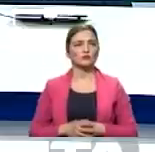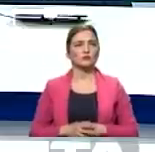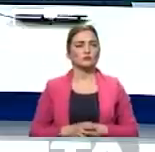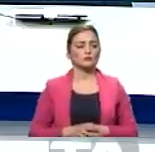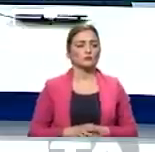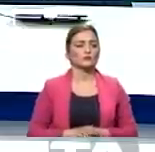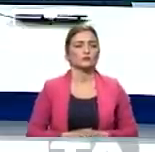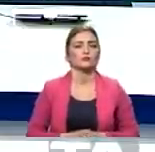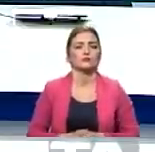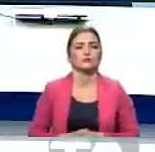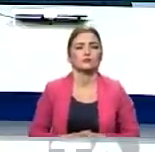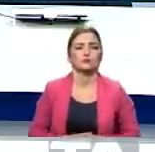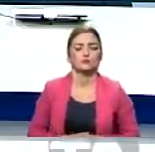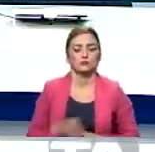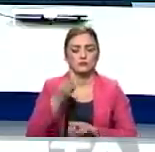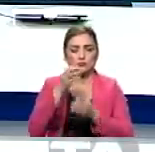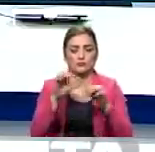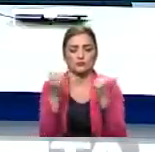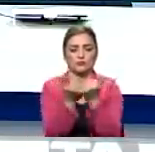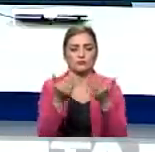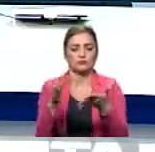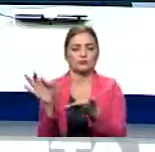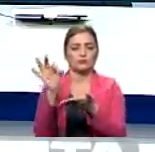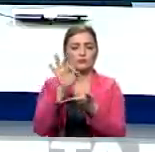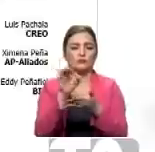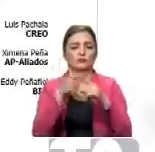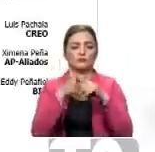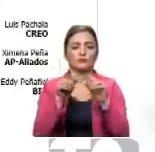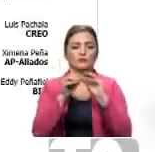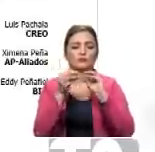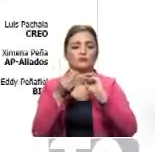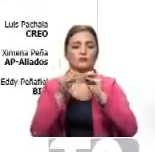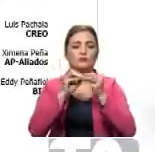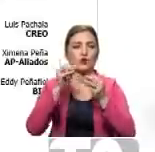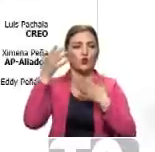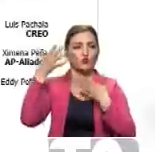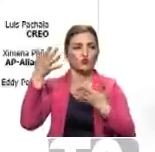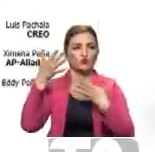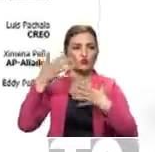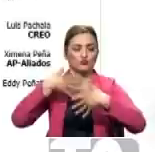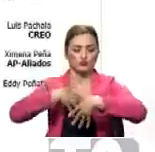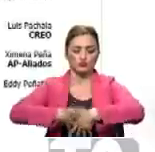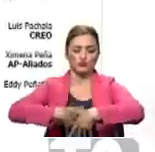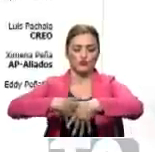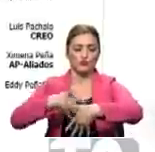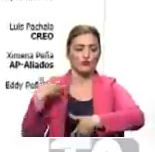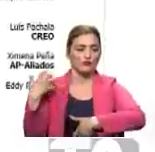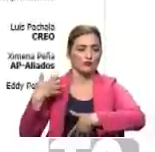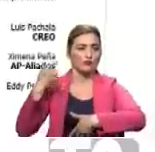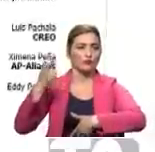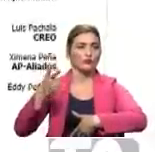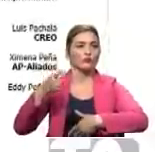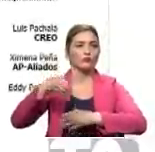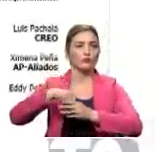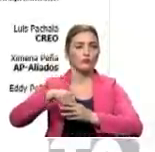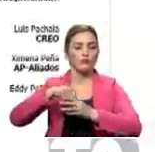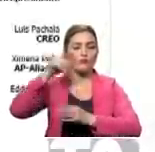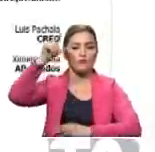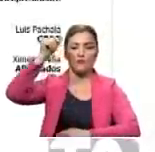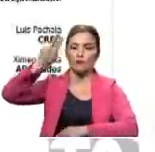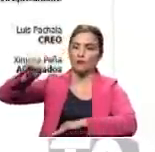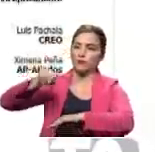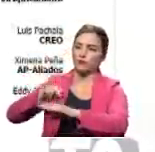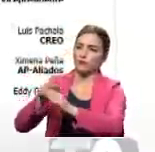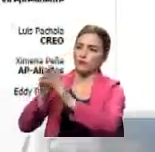Pero les contamos, los legisladores y representantes de diferentes grupos políticos ante la movilización que se lleva a cabo en el país piden al gobierno